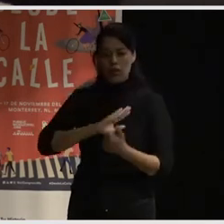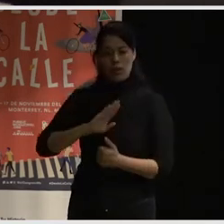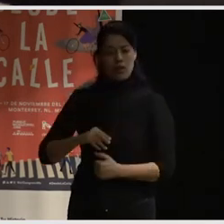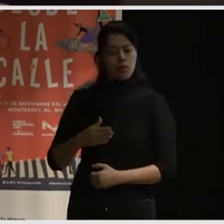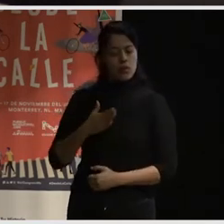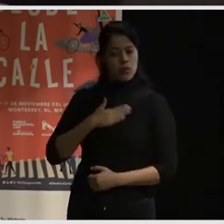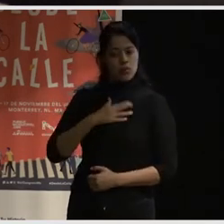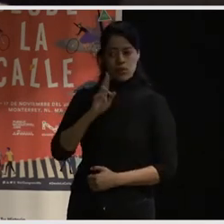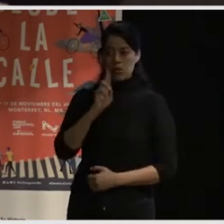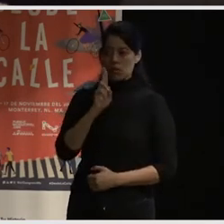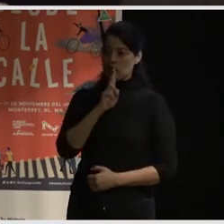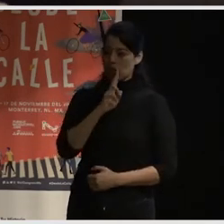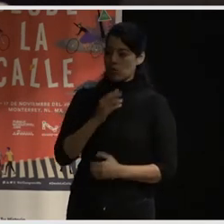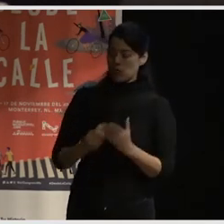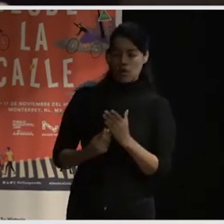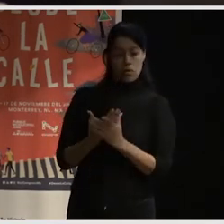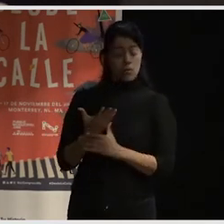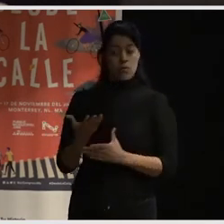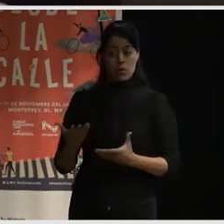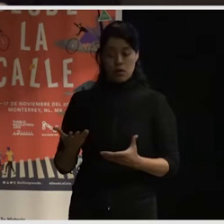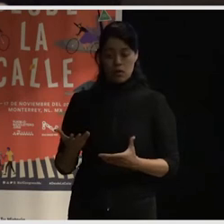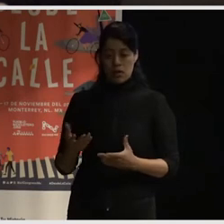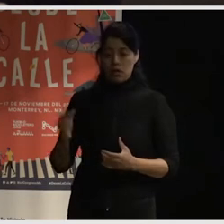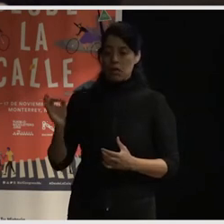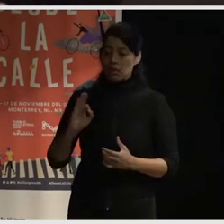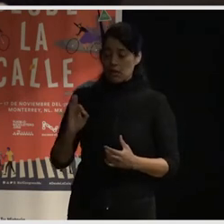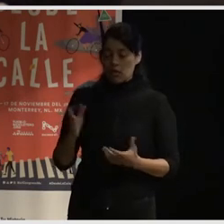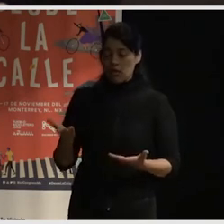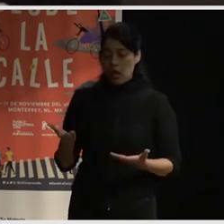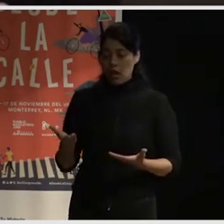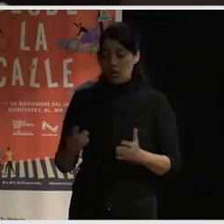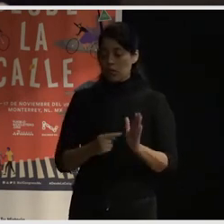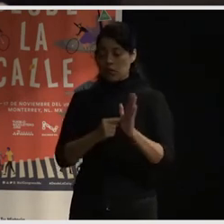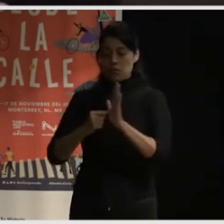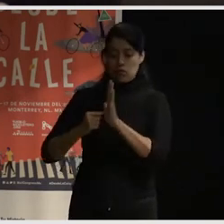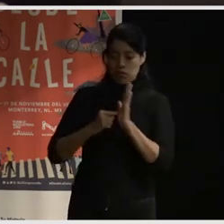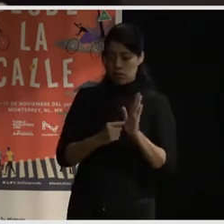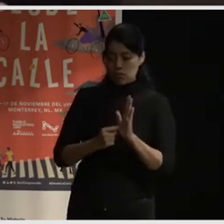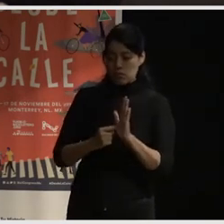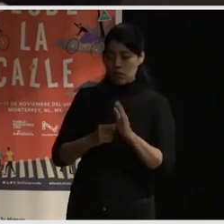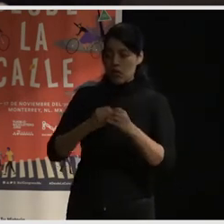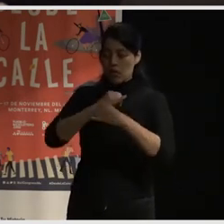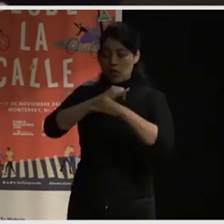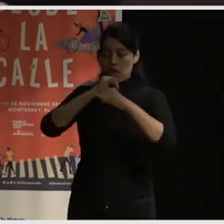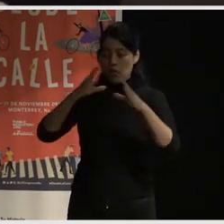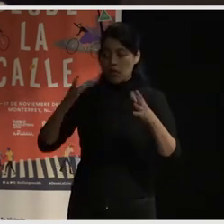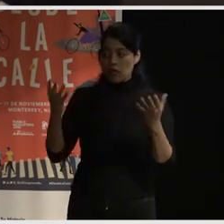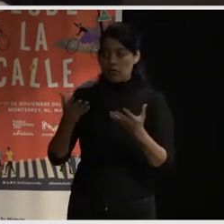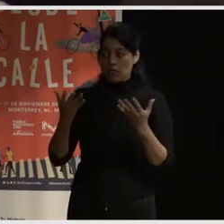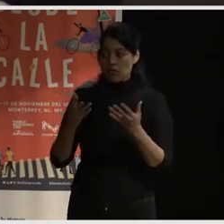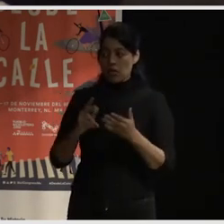una noticia nueva tal vez si la publicidad que o la difusión que se habla de los